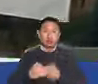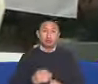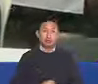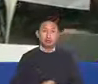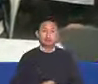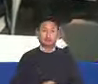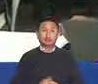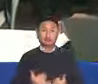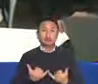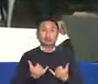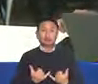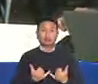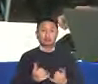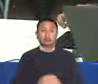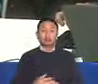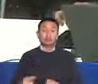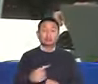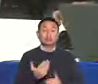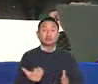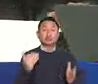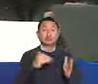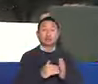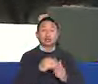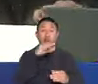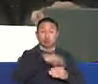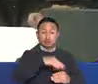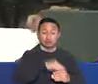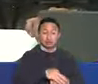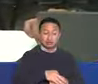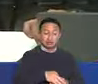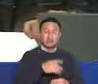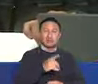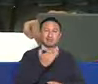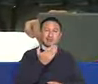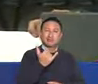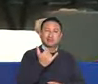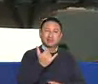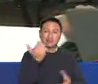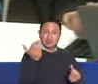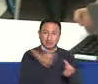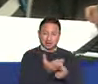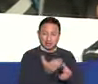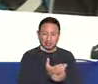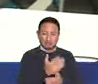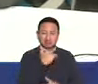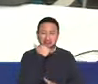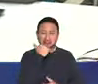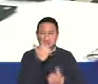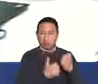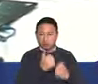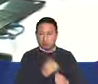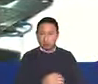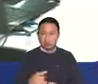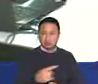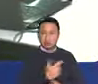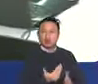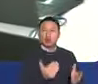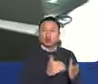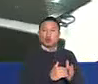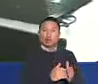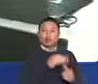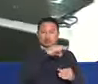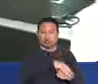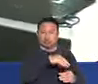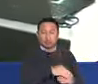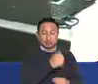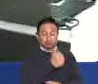hacer el día de hoy el reconteo de votos de las actas que presentan algunos problemas que han identificado en cada una